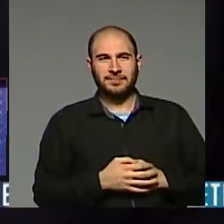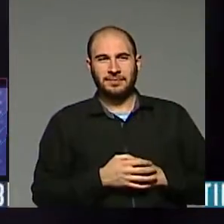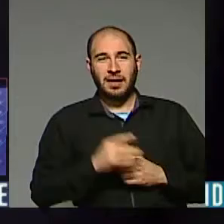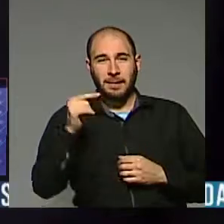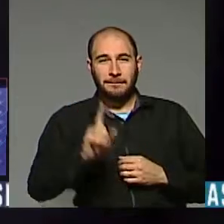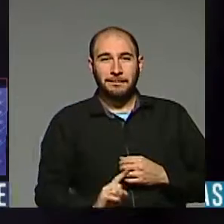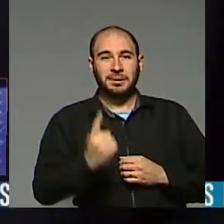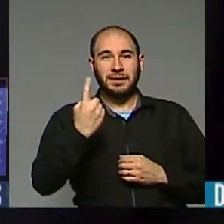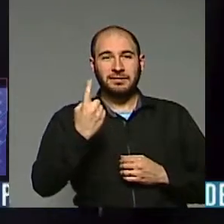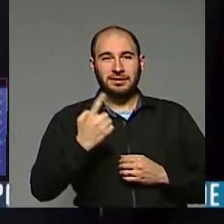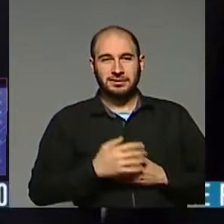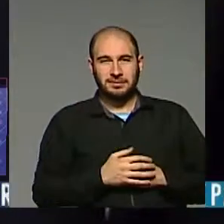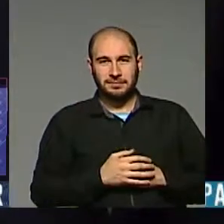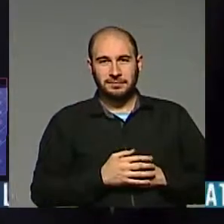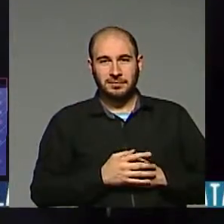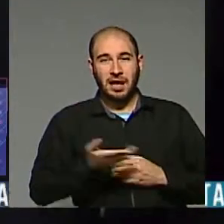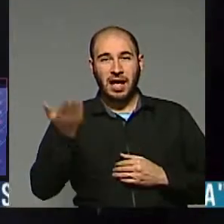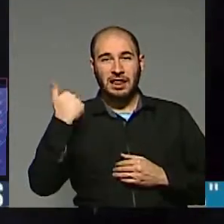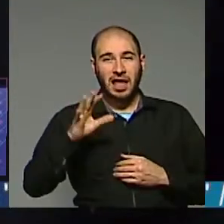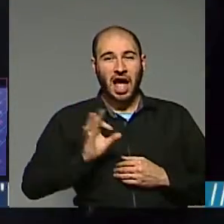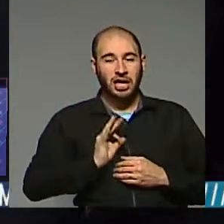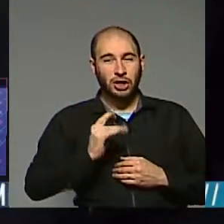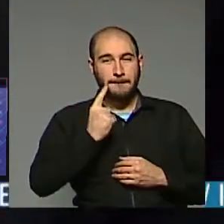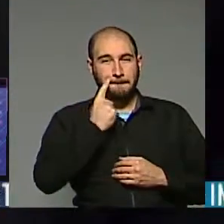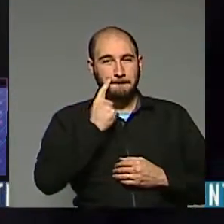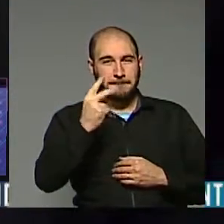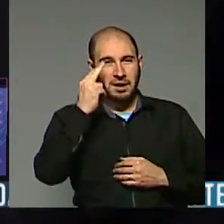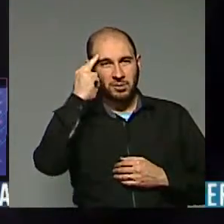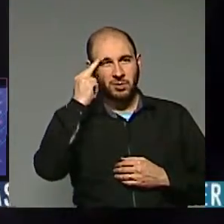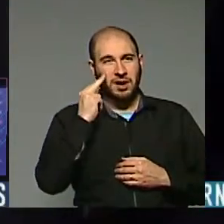por primera vez desde el año